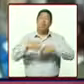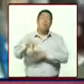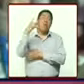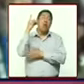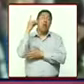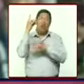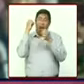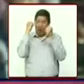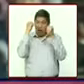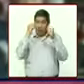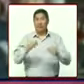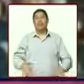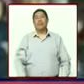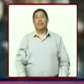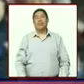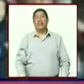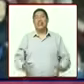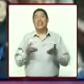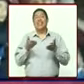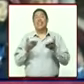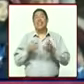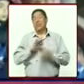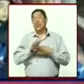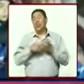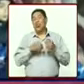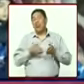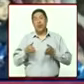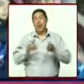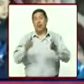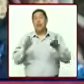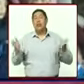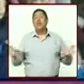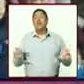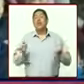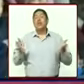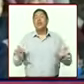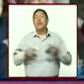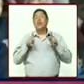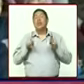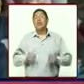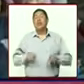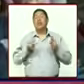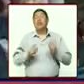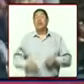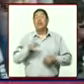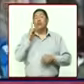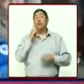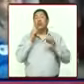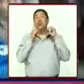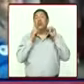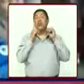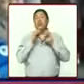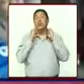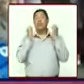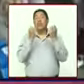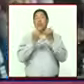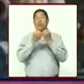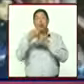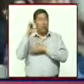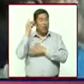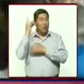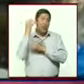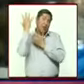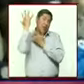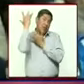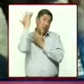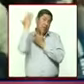¡Viva Bolivia! Ahí está, de esta manera entonces se va animando la gente. 1-0 va perdiendo la selección boliviana, pero como decían, la